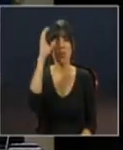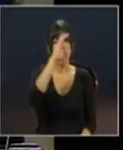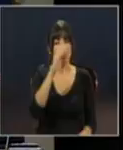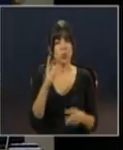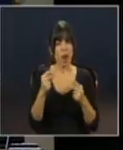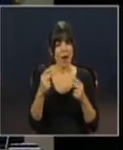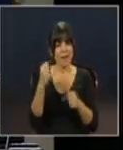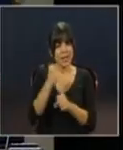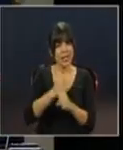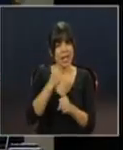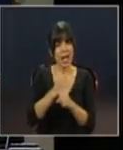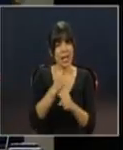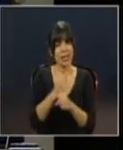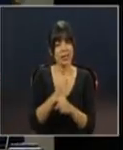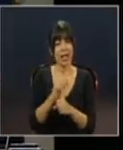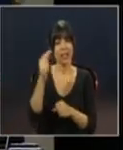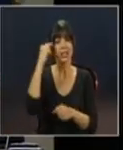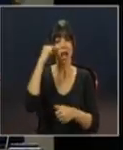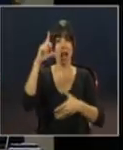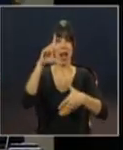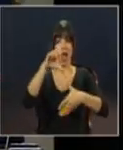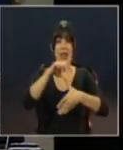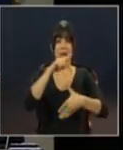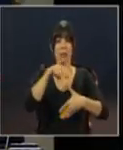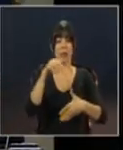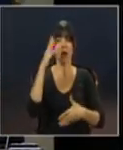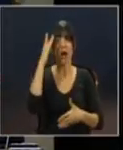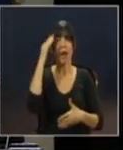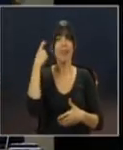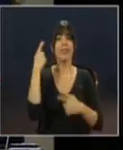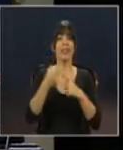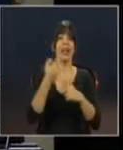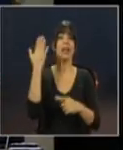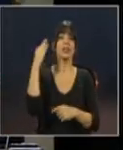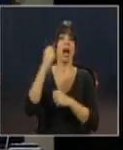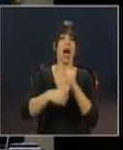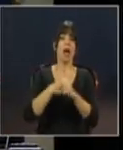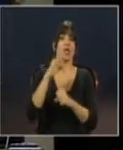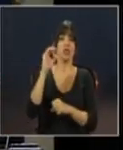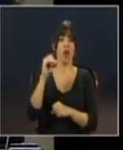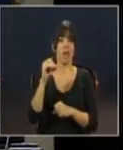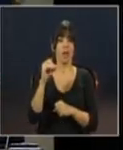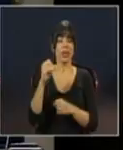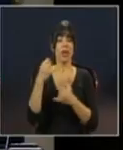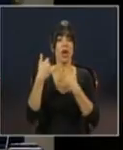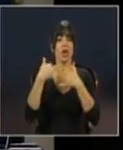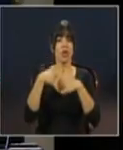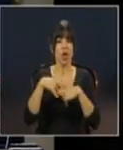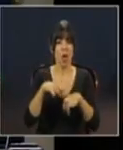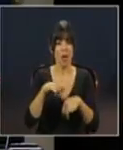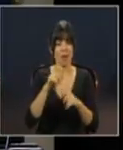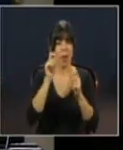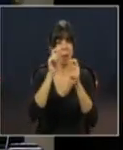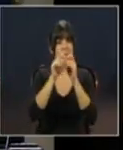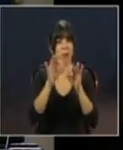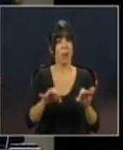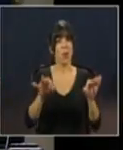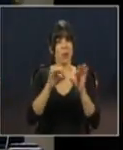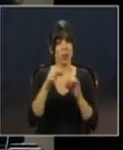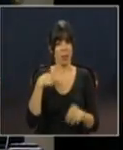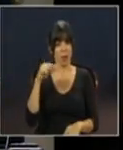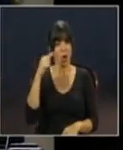eficiencia ha desvelado a los estados latinoamericanos desde la década de los 90 y sin embargo continúa siendo una tesis central en la práctica de mi